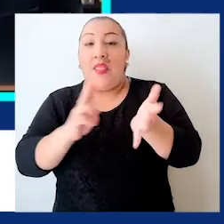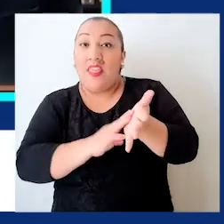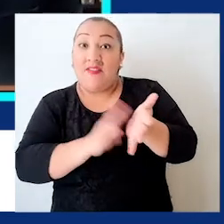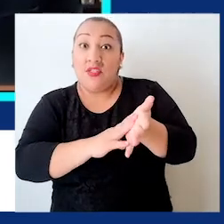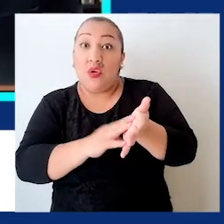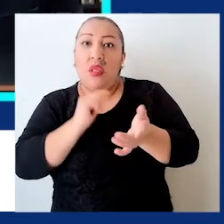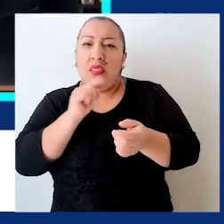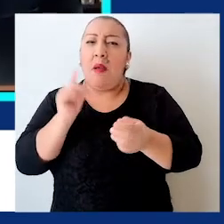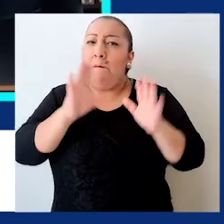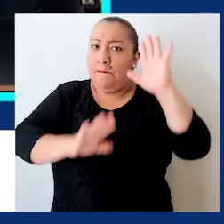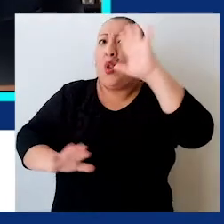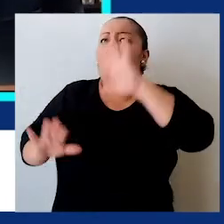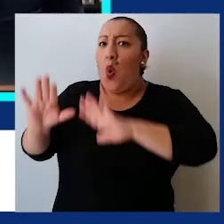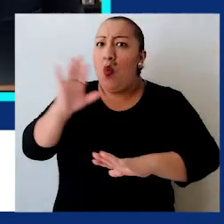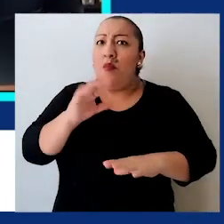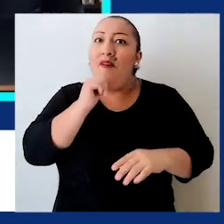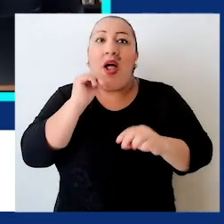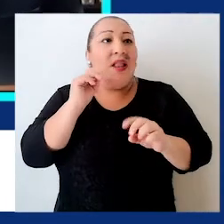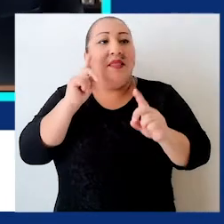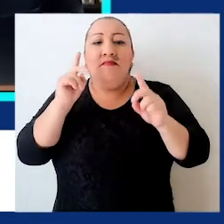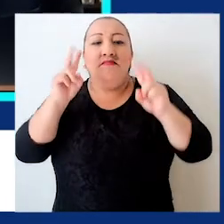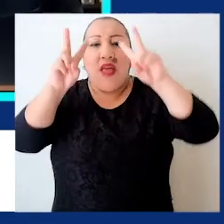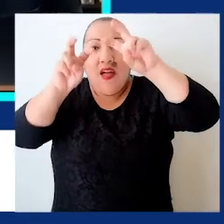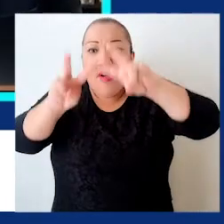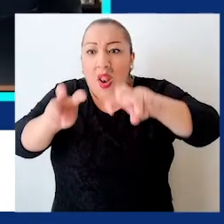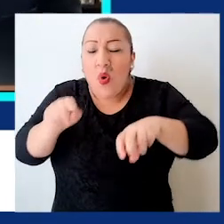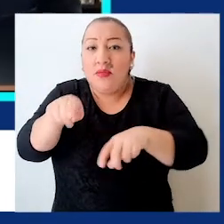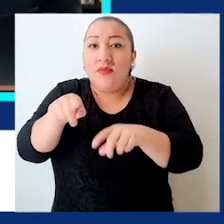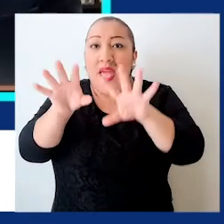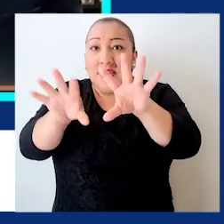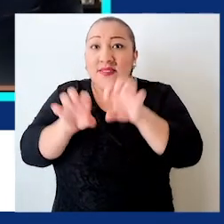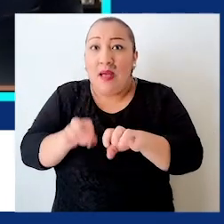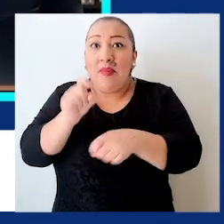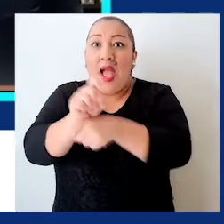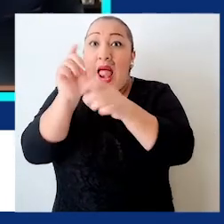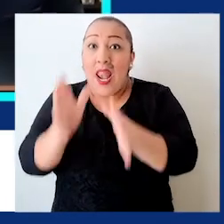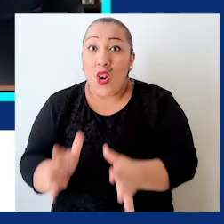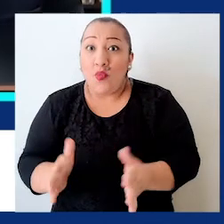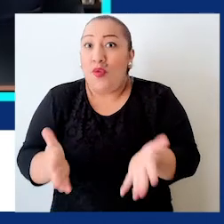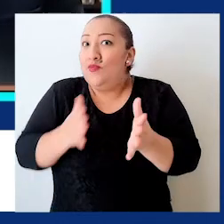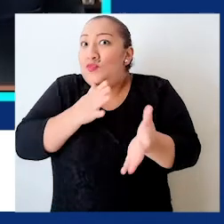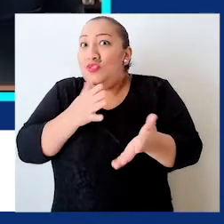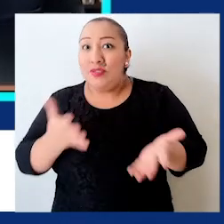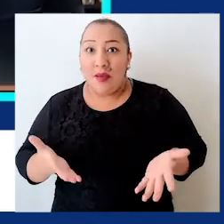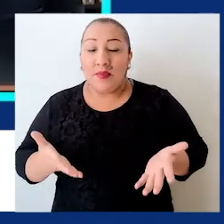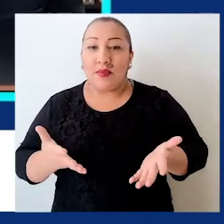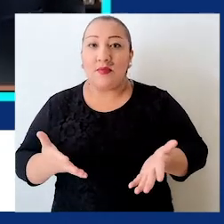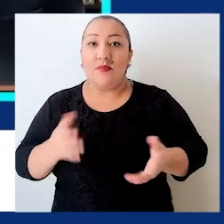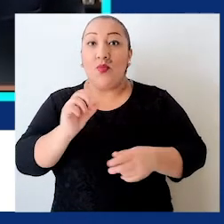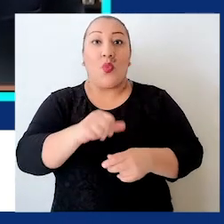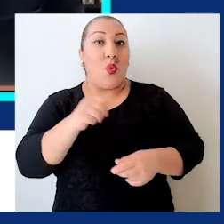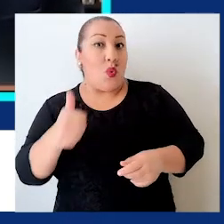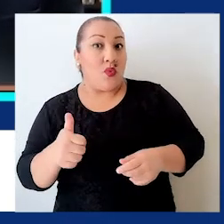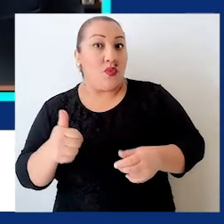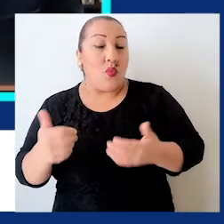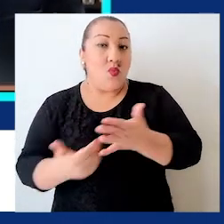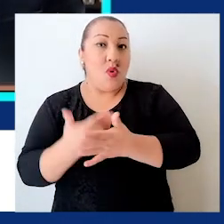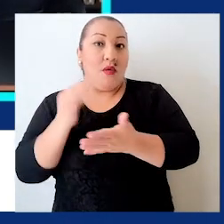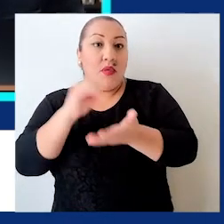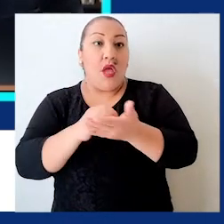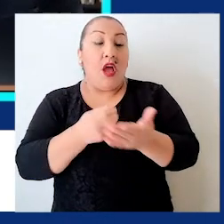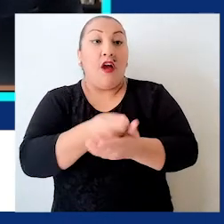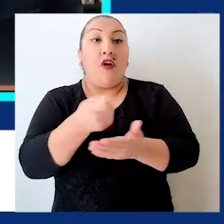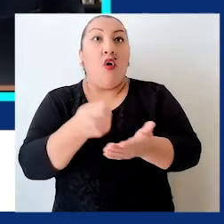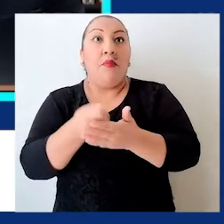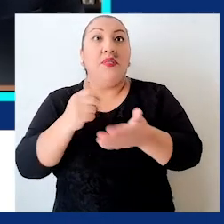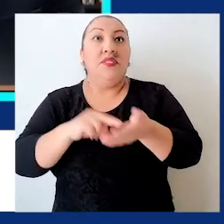Pueblo le preocupa el que no se evalúe a los estudiantes. Y lo otro es sobre la implementación de la adquisición de